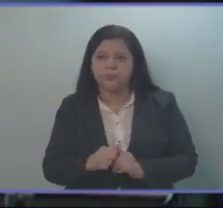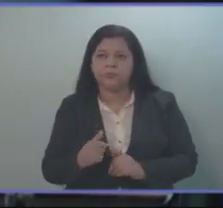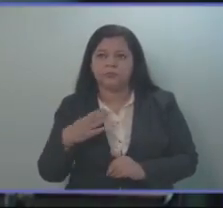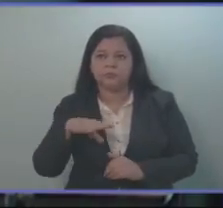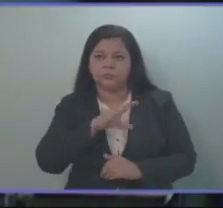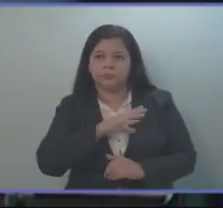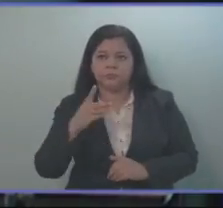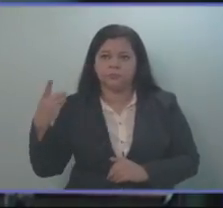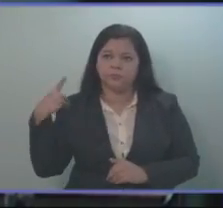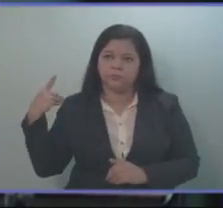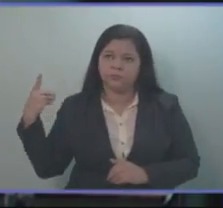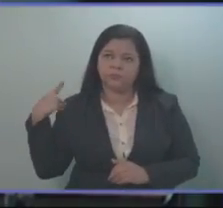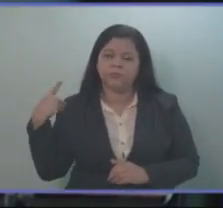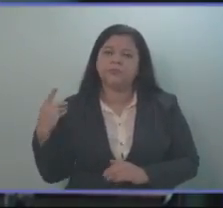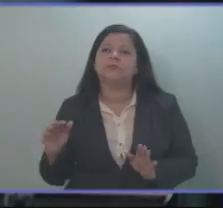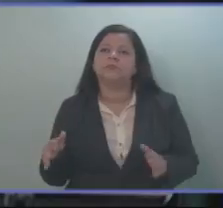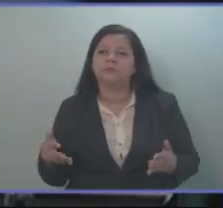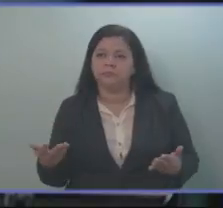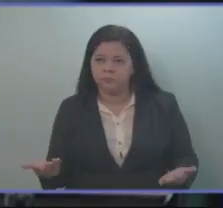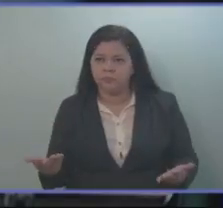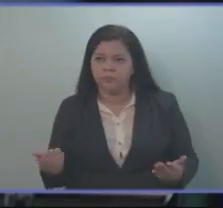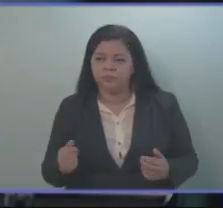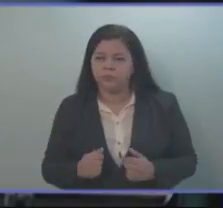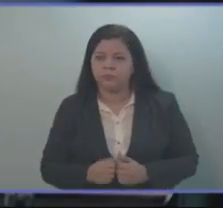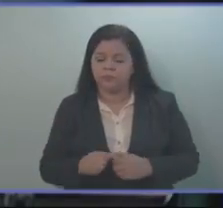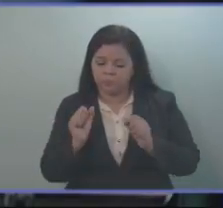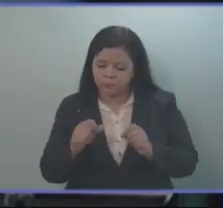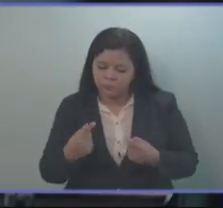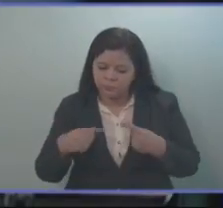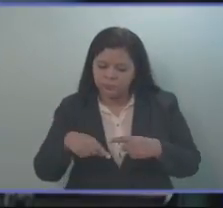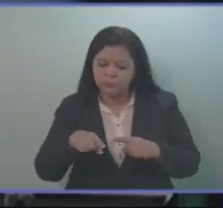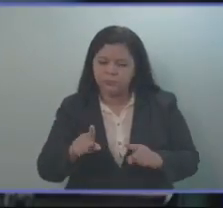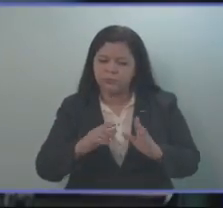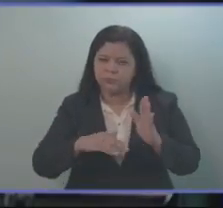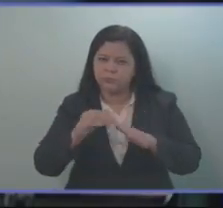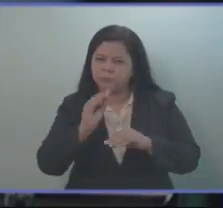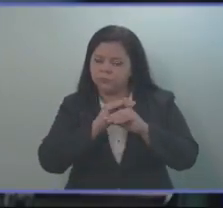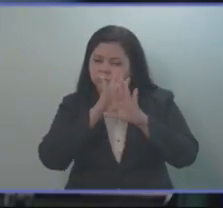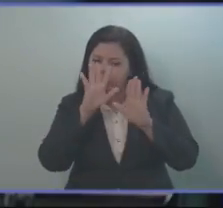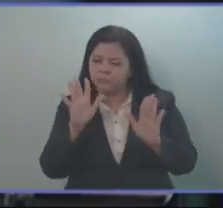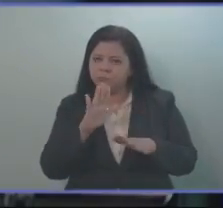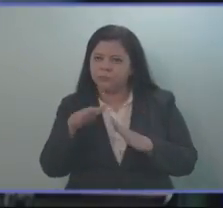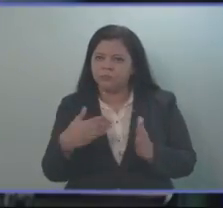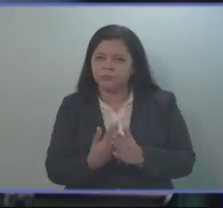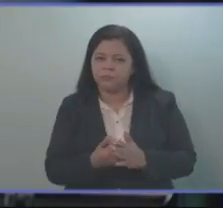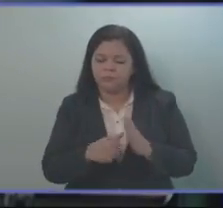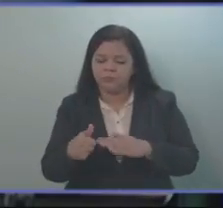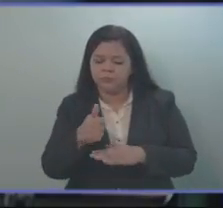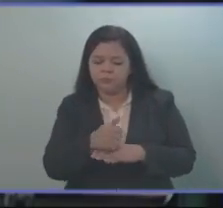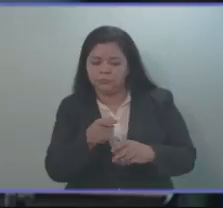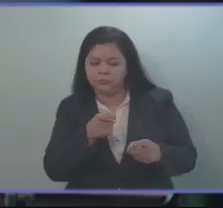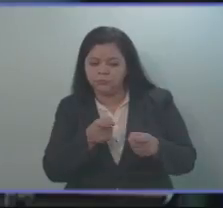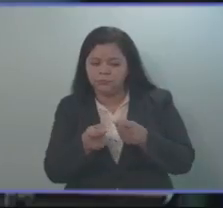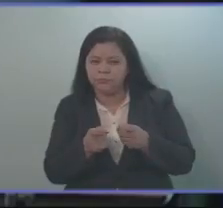Consejo Directivo para darle más transparencia a la administración. Yo le